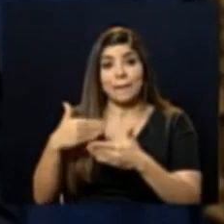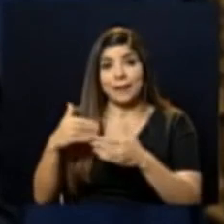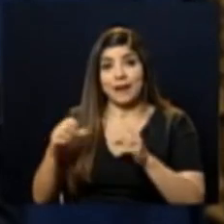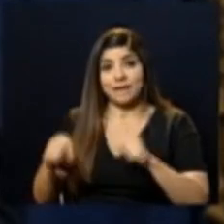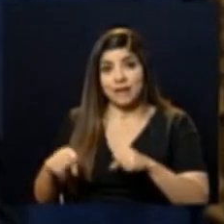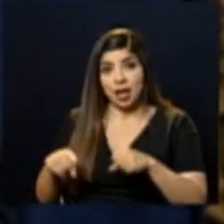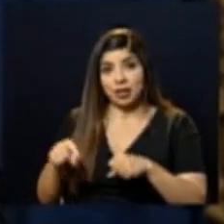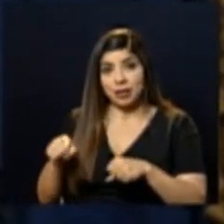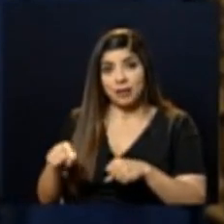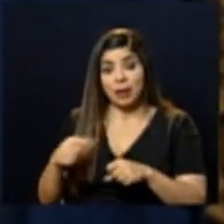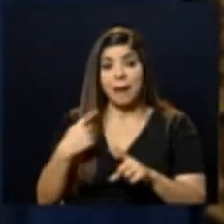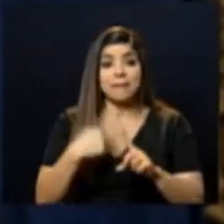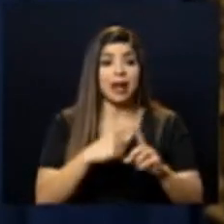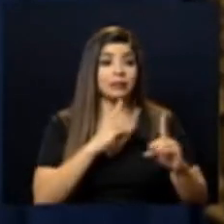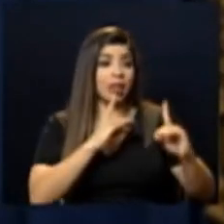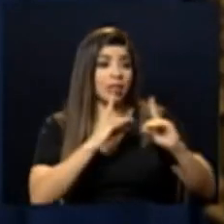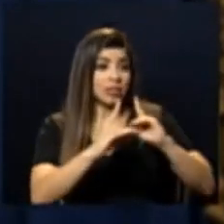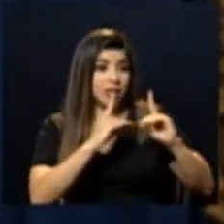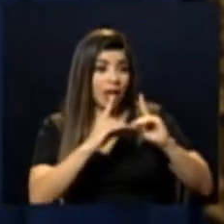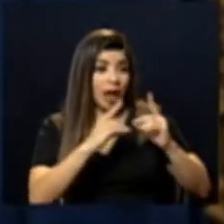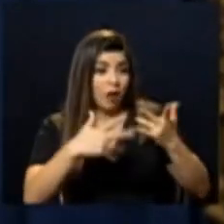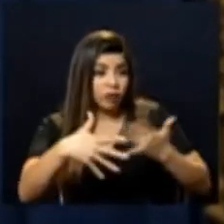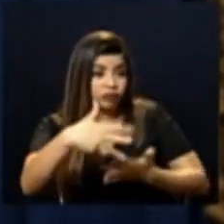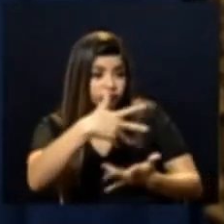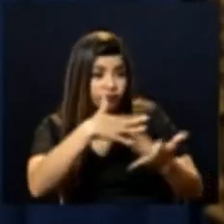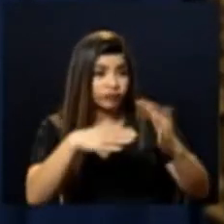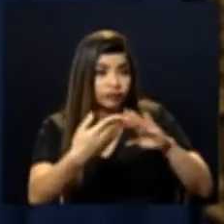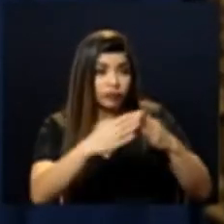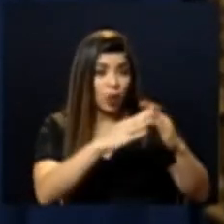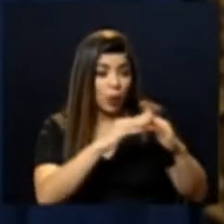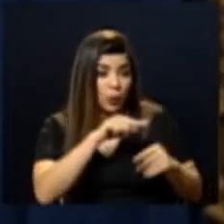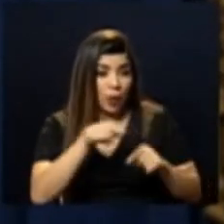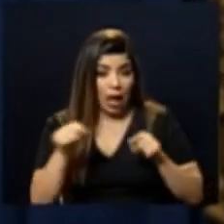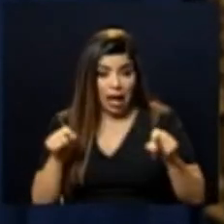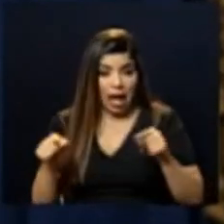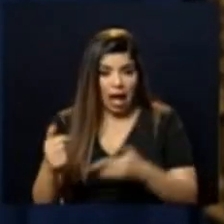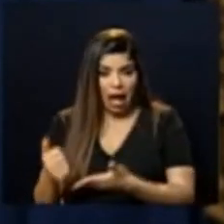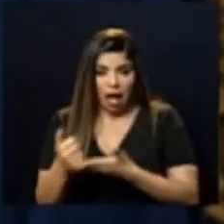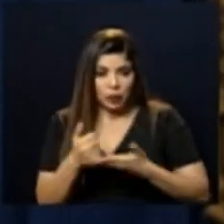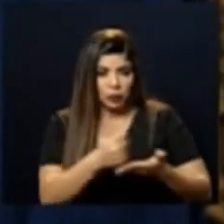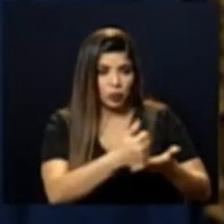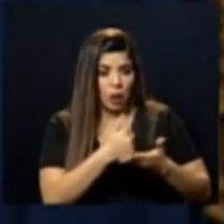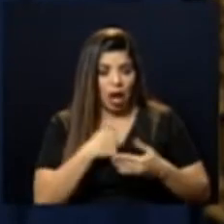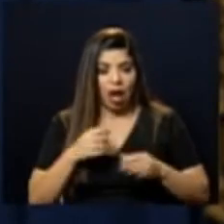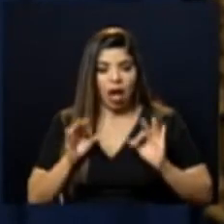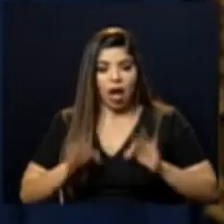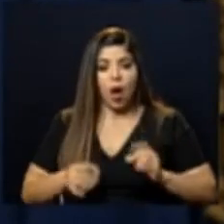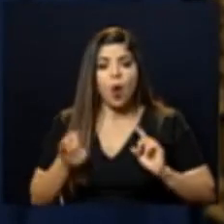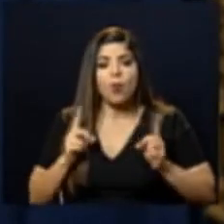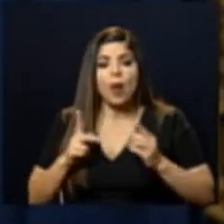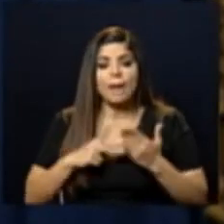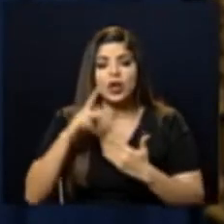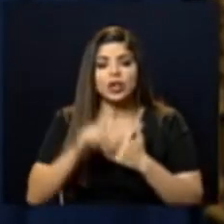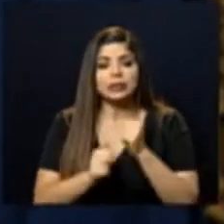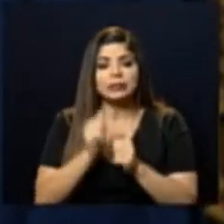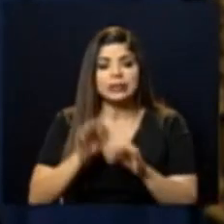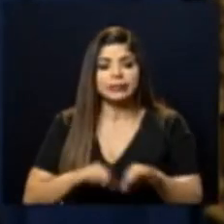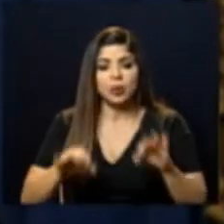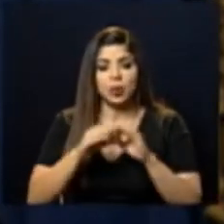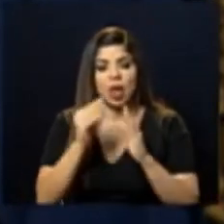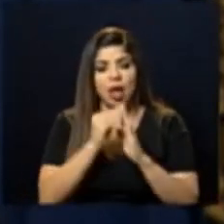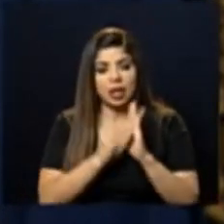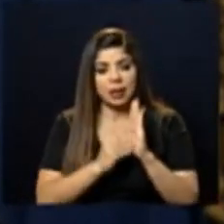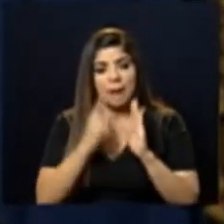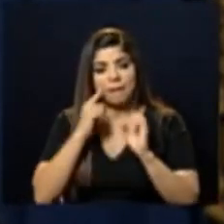prefactibilidad como el diálogo con las comunidades ayudarán a determinar los proyectos más relevantes para el desarrollo